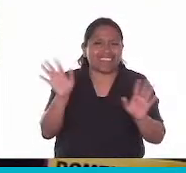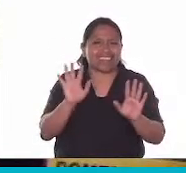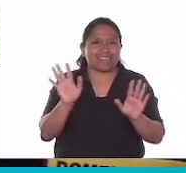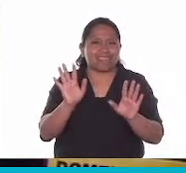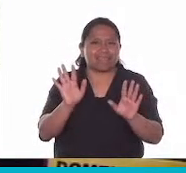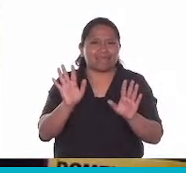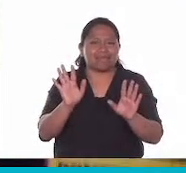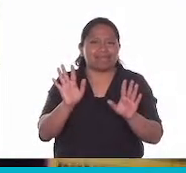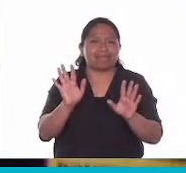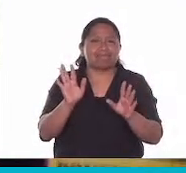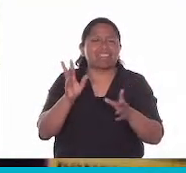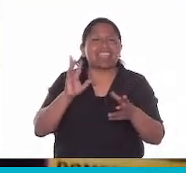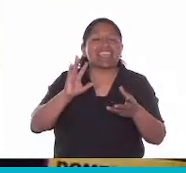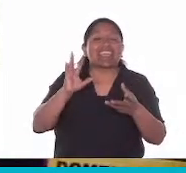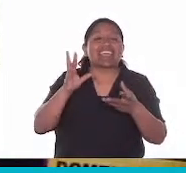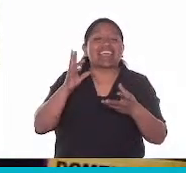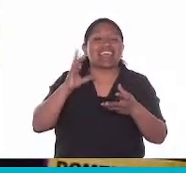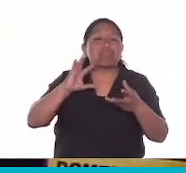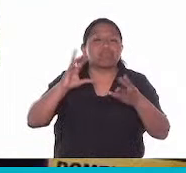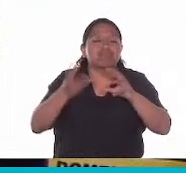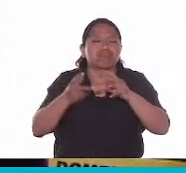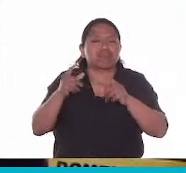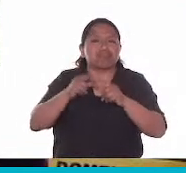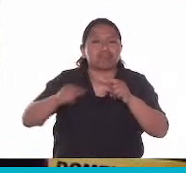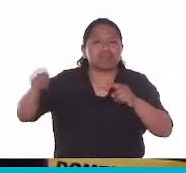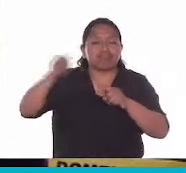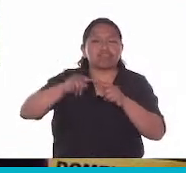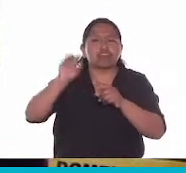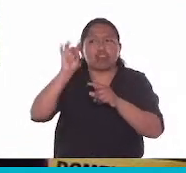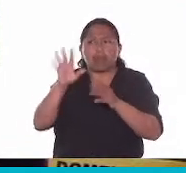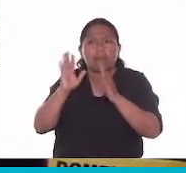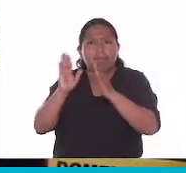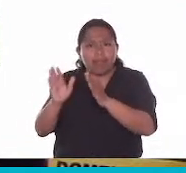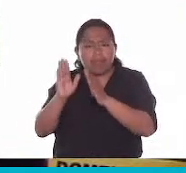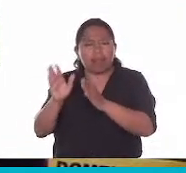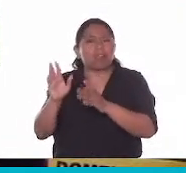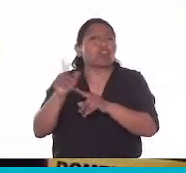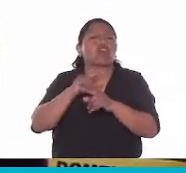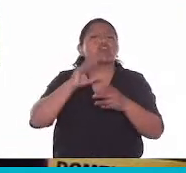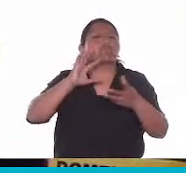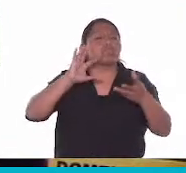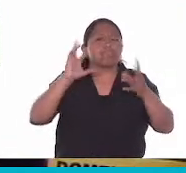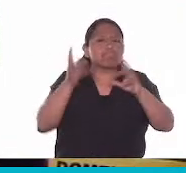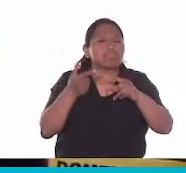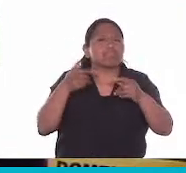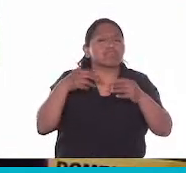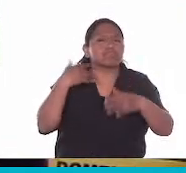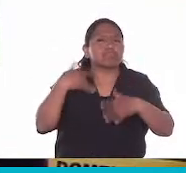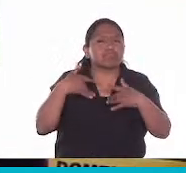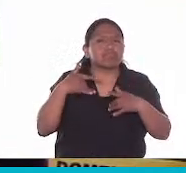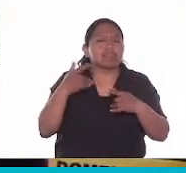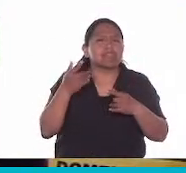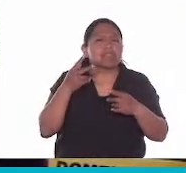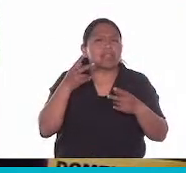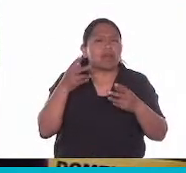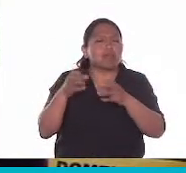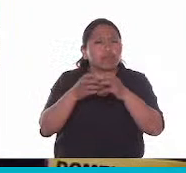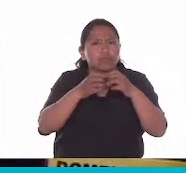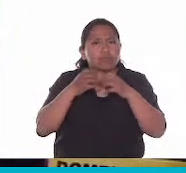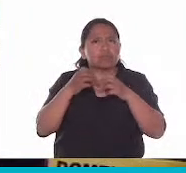no que la crisis del neumático ya no es solamente la crisis neumático es una crisis donde estamos discutiendo y donde estamos viendo